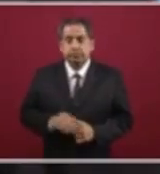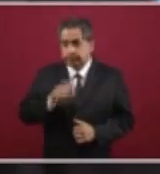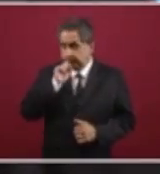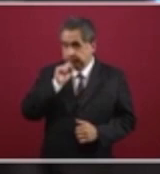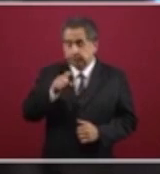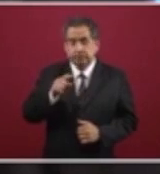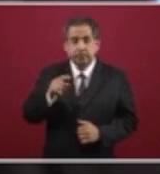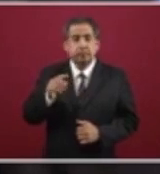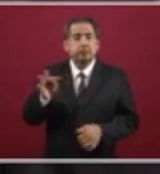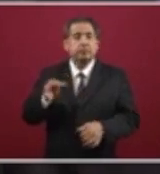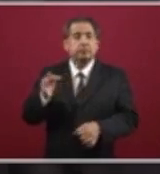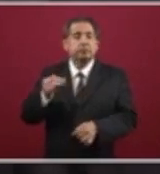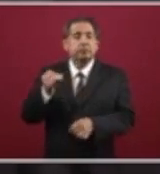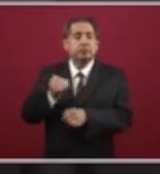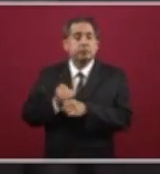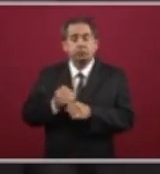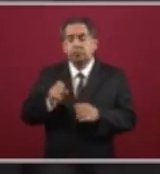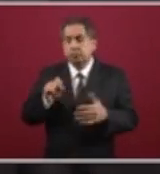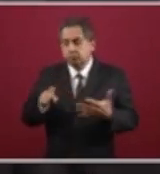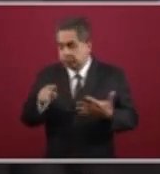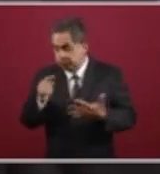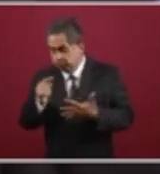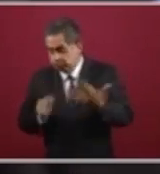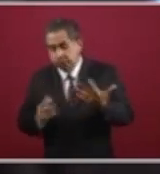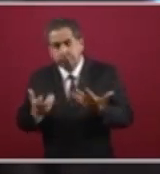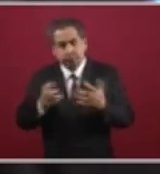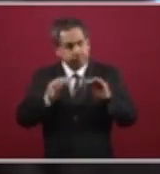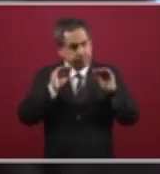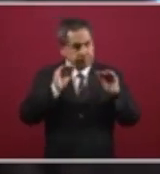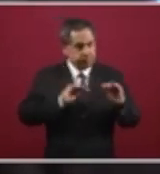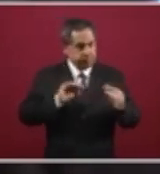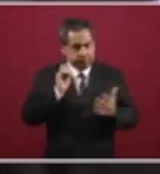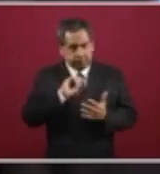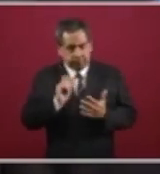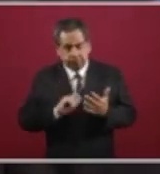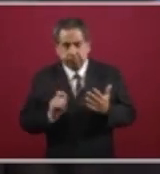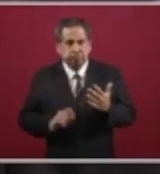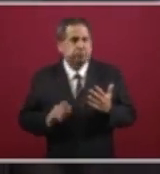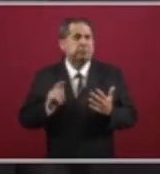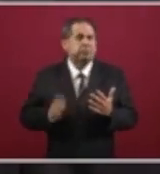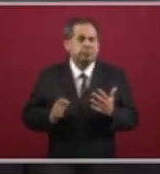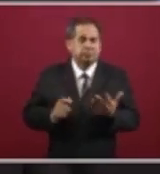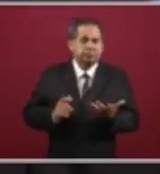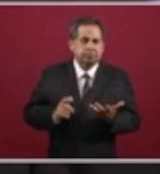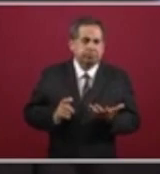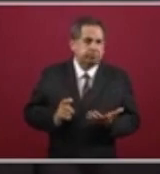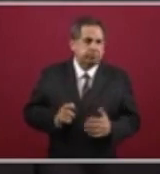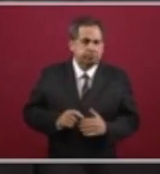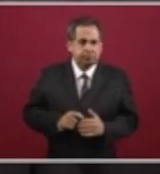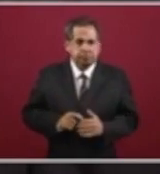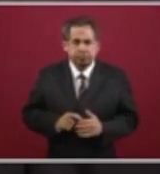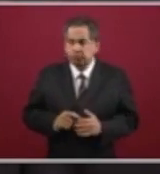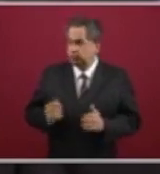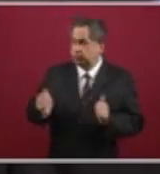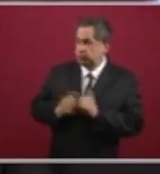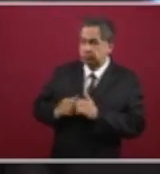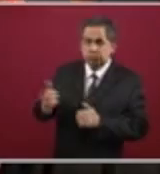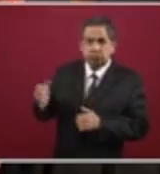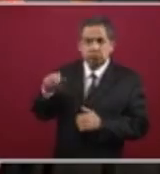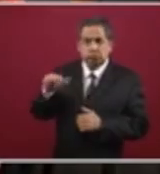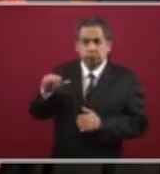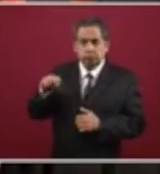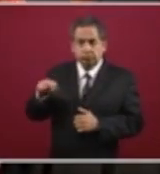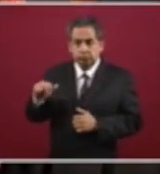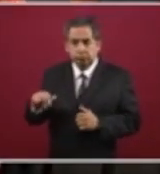Tesorería de la Federación va a elaborar, de acuerdo con Ana Guevara, con